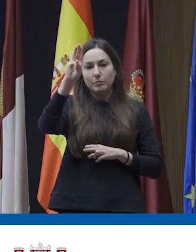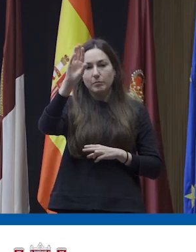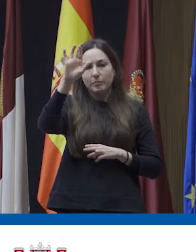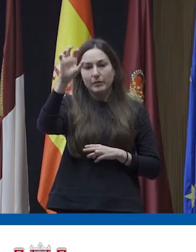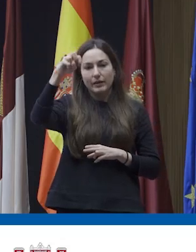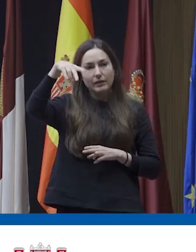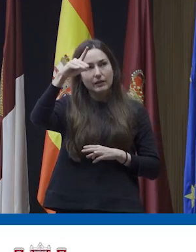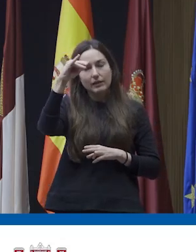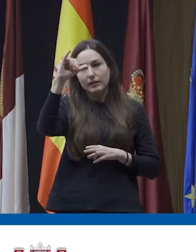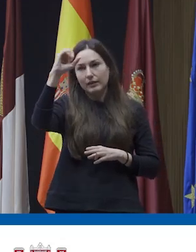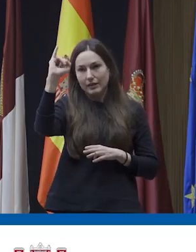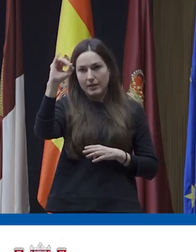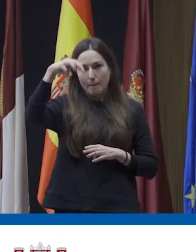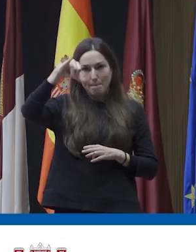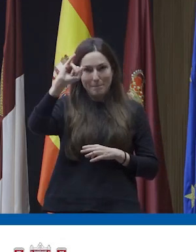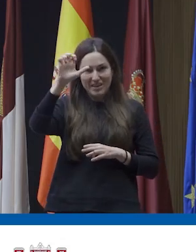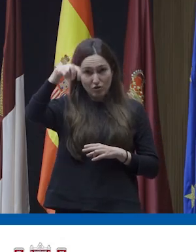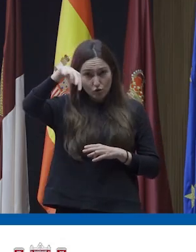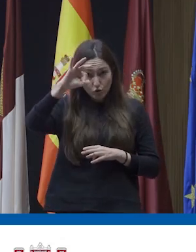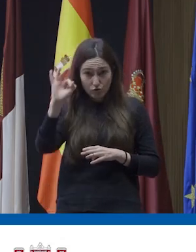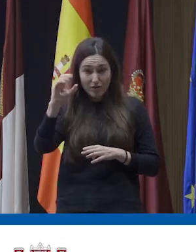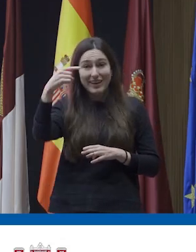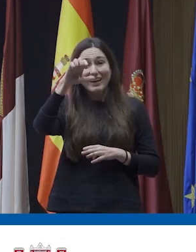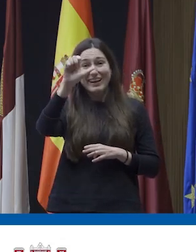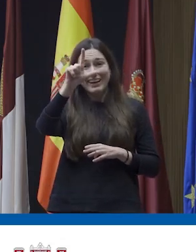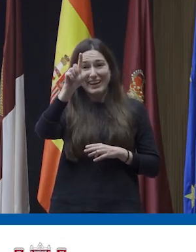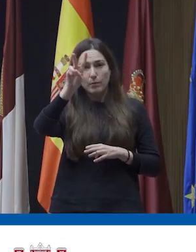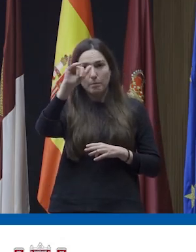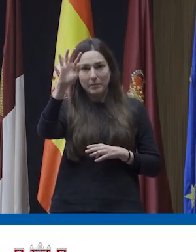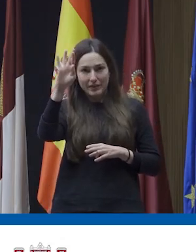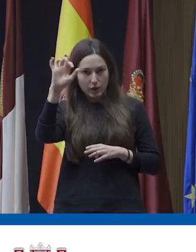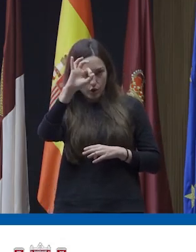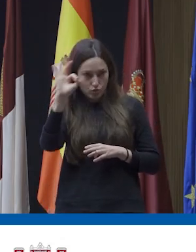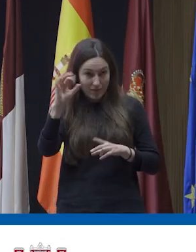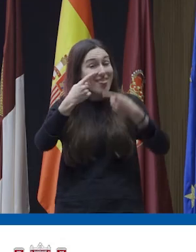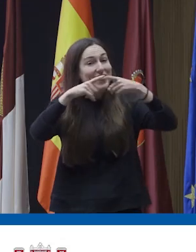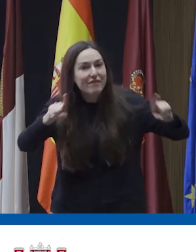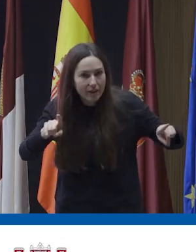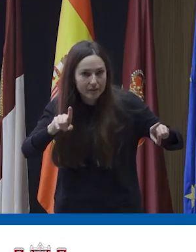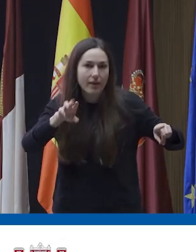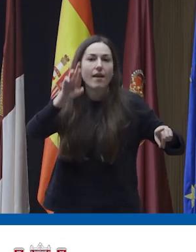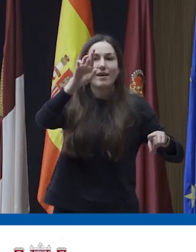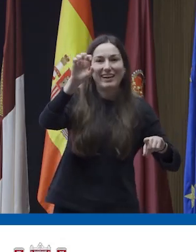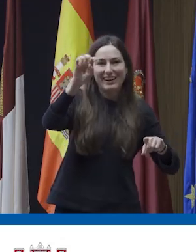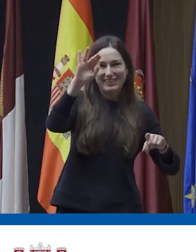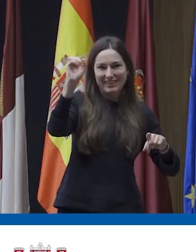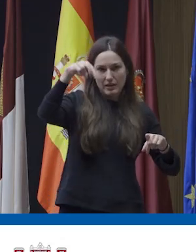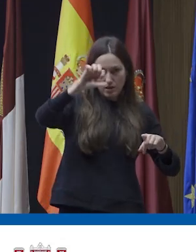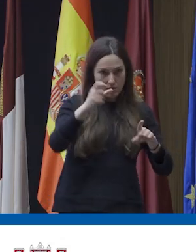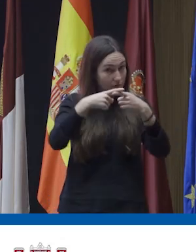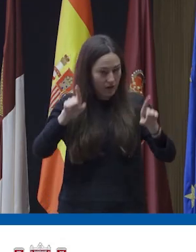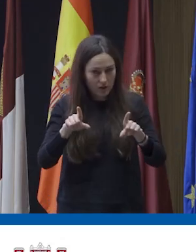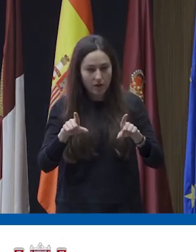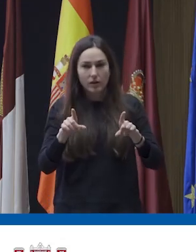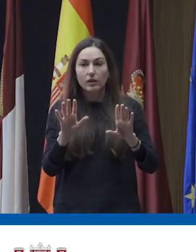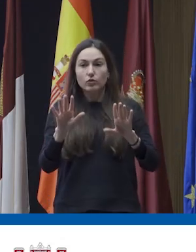¿vale? Desprendimiento del gel vitrio. Entonces, ese gel al separarse, ¿vale? Forma esos grumos y lo importante es que